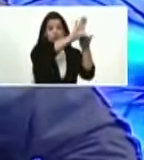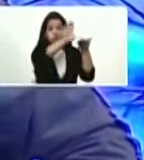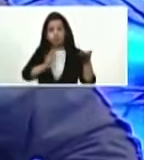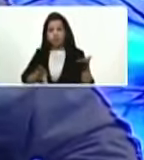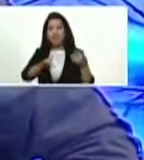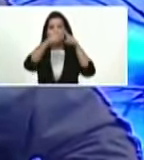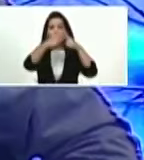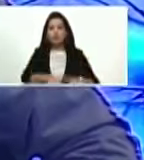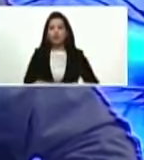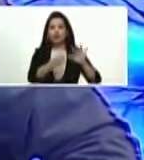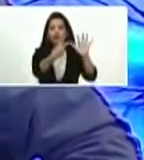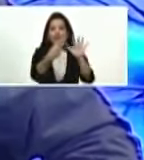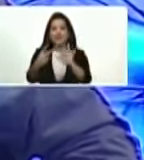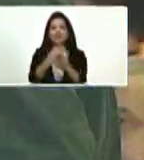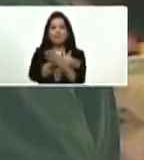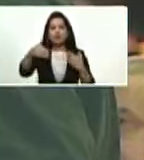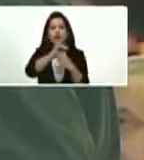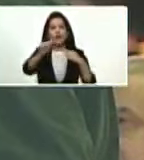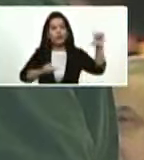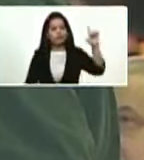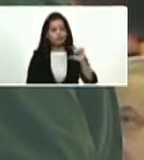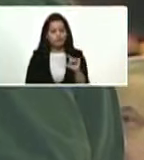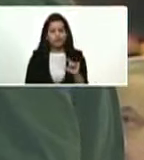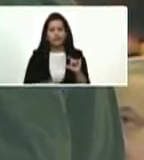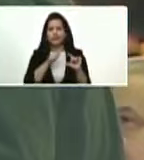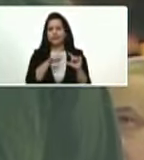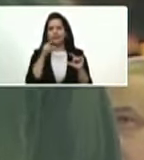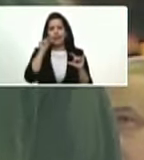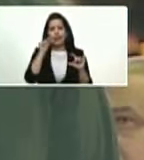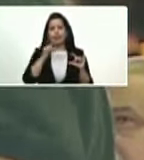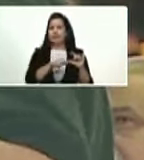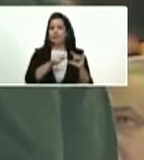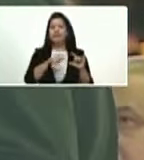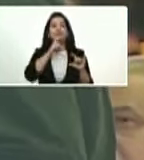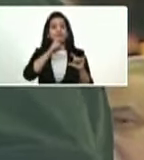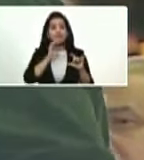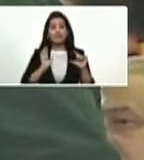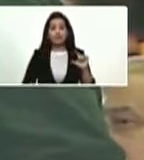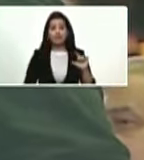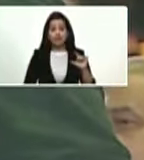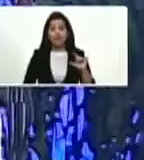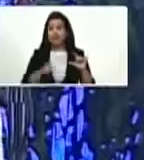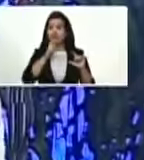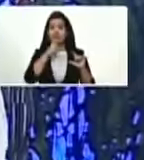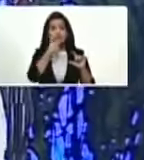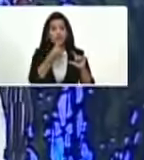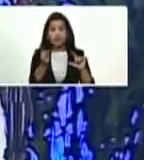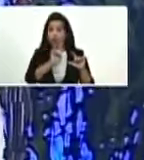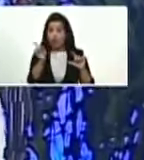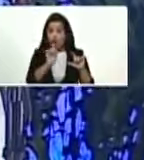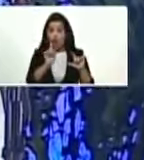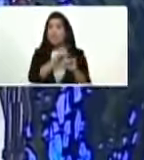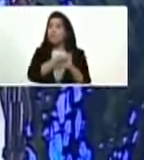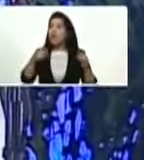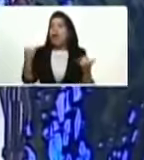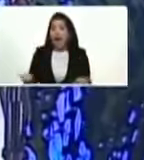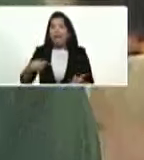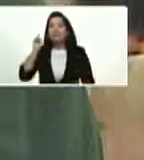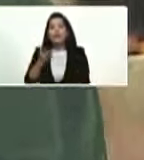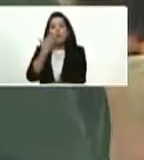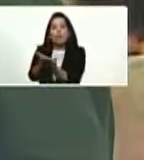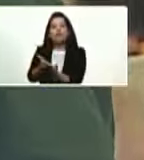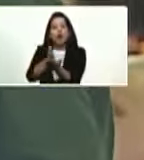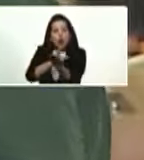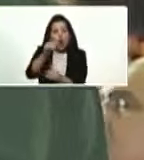77 millones de dólares. Eso es difícil. La propuesta es seguir impulsando. Usted